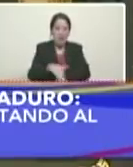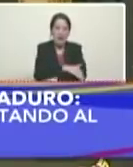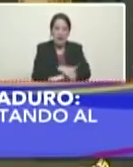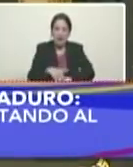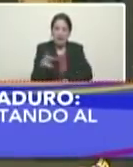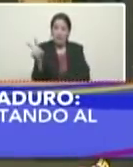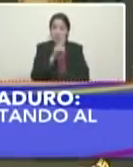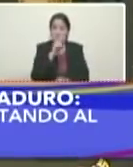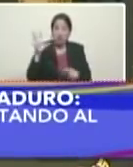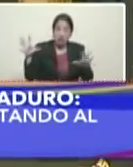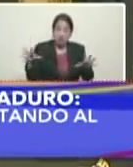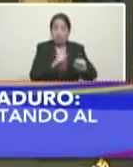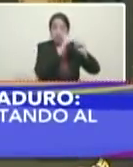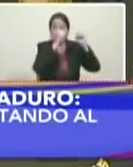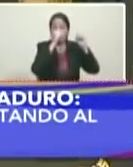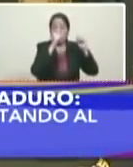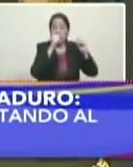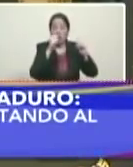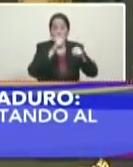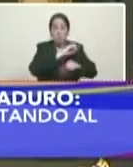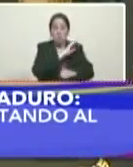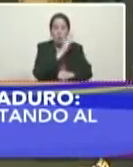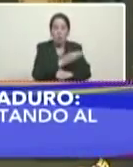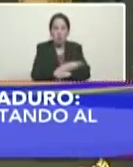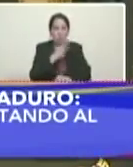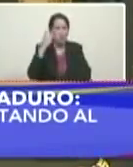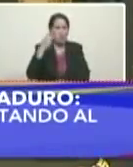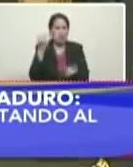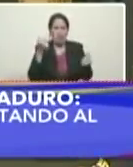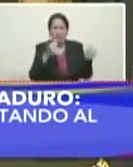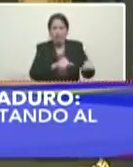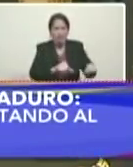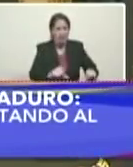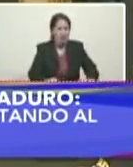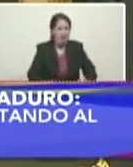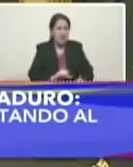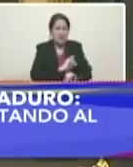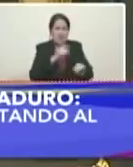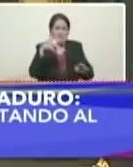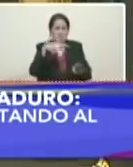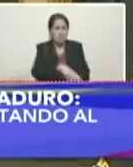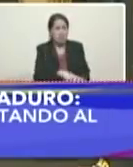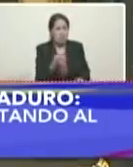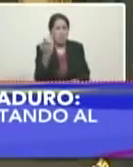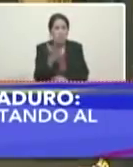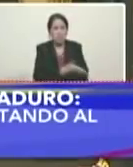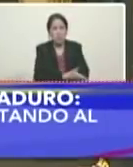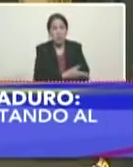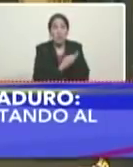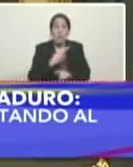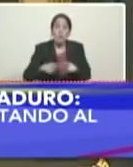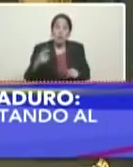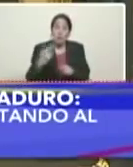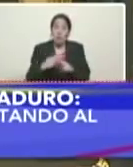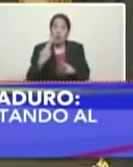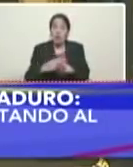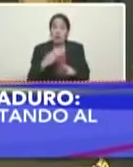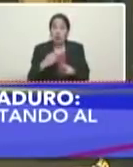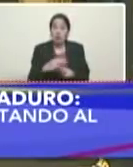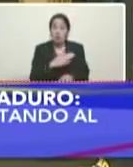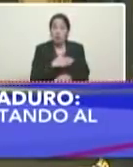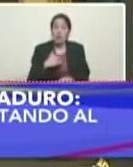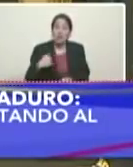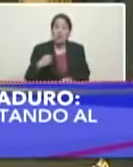asaltar el poder político está fracasada está derrotada pero es muy peligrosa porque quiere muertos